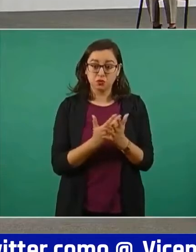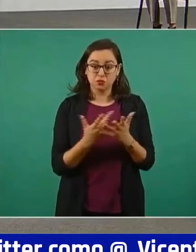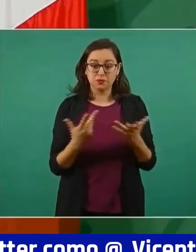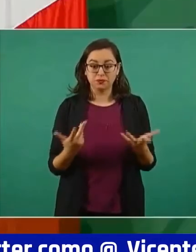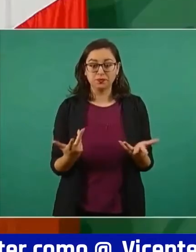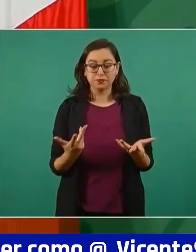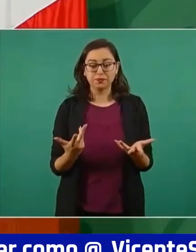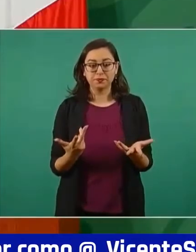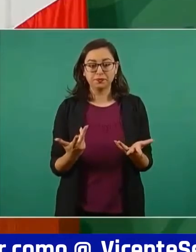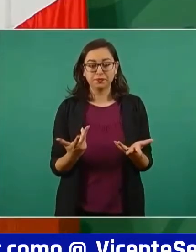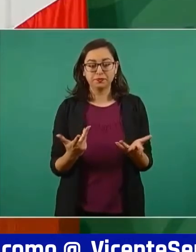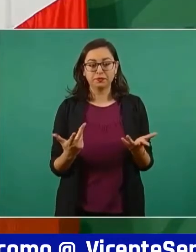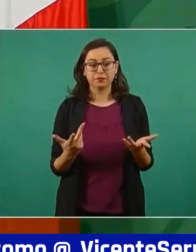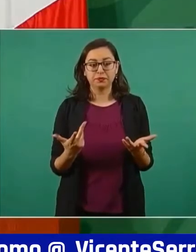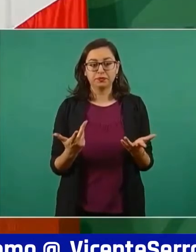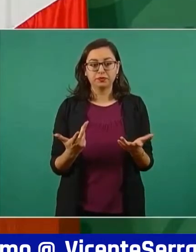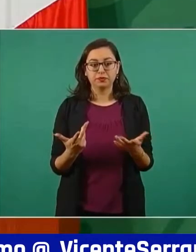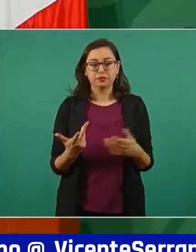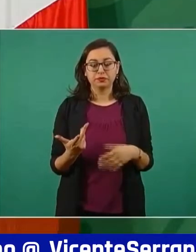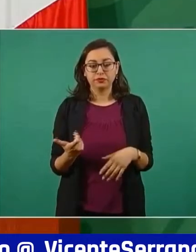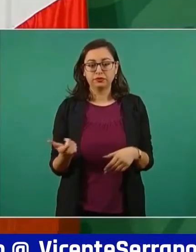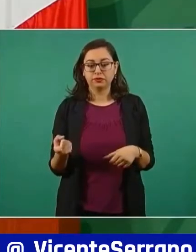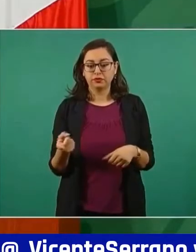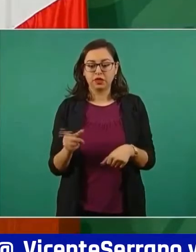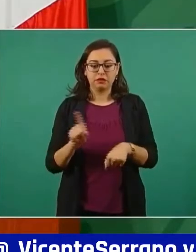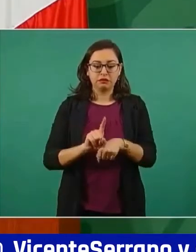menos de 70 por día,